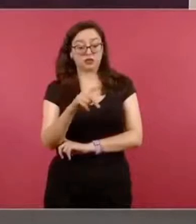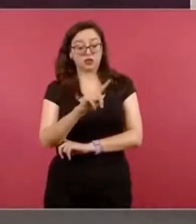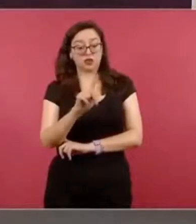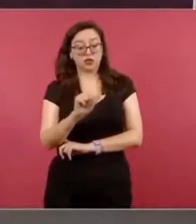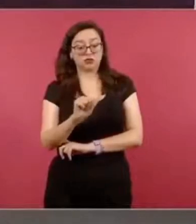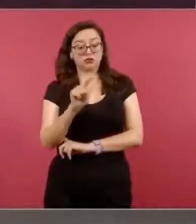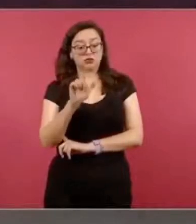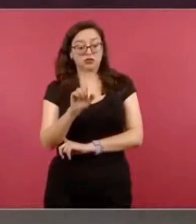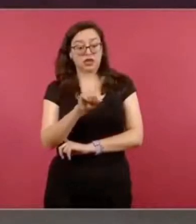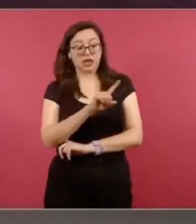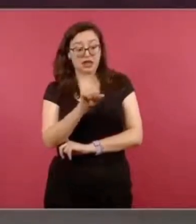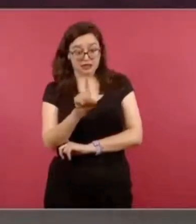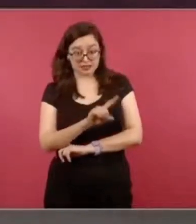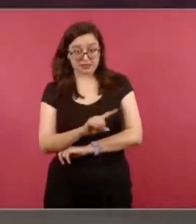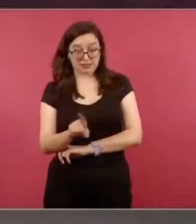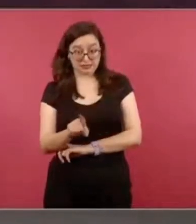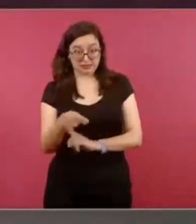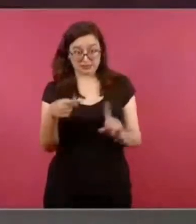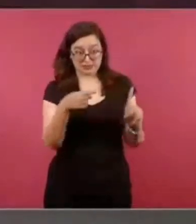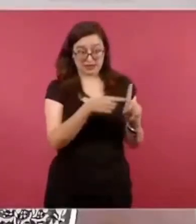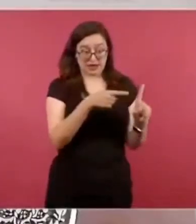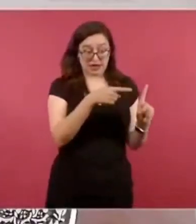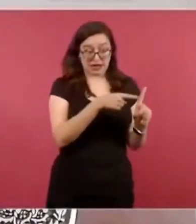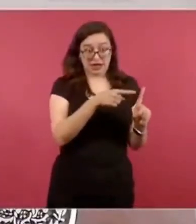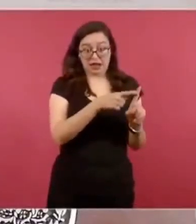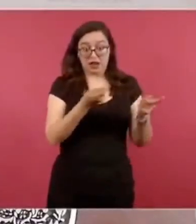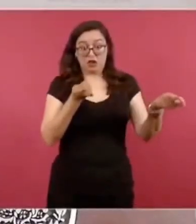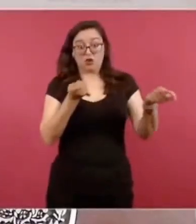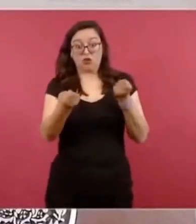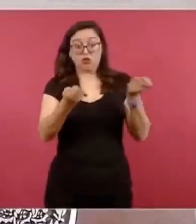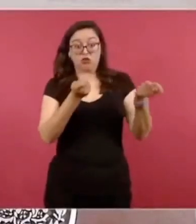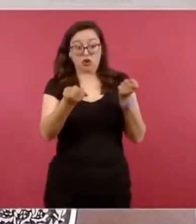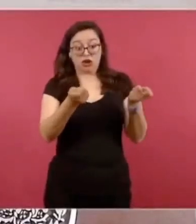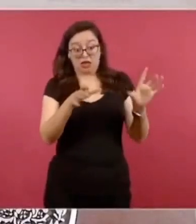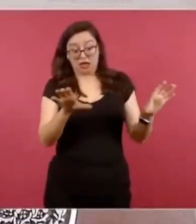el bloque conservador,